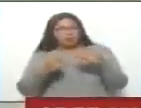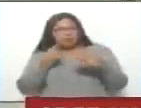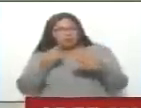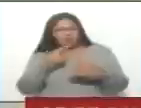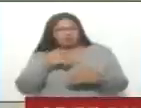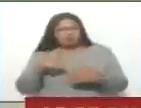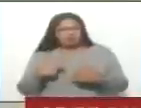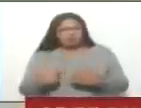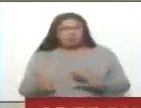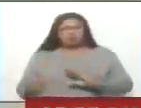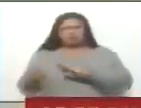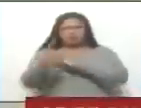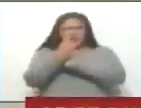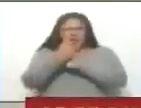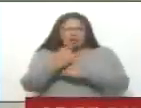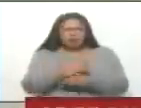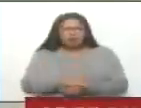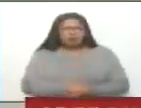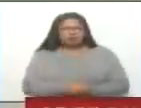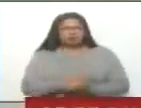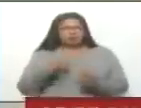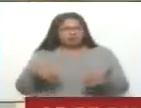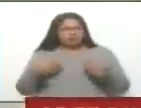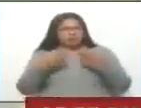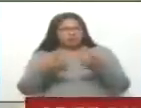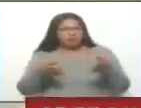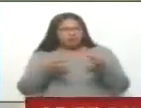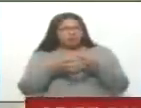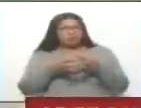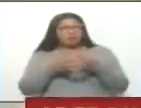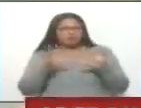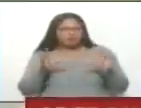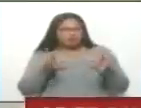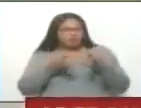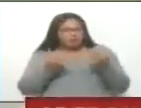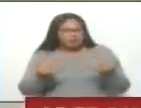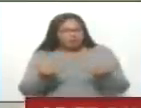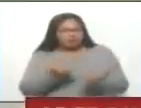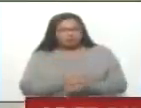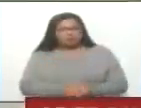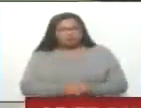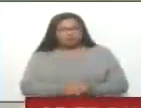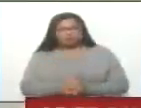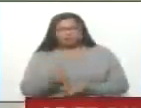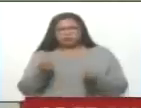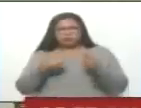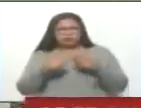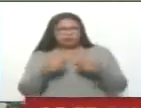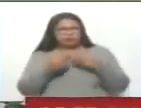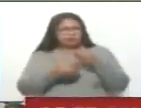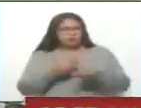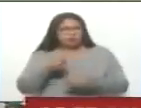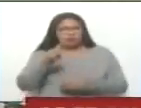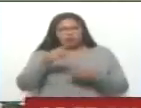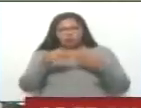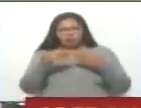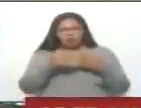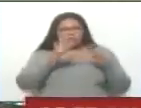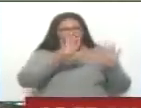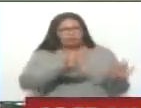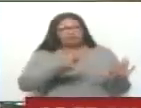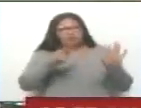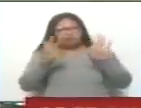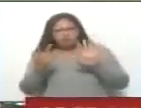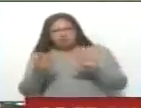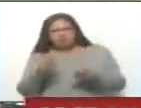los traicionamos, que entregamos la convención colectiva, que nos vendimos, que con un dólar a 18 del